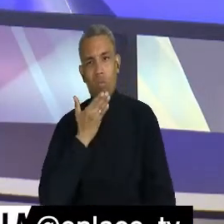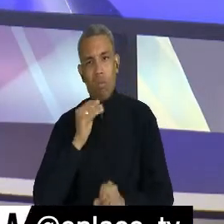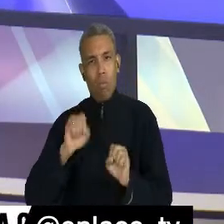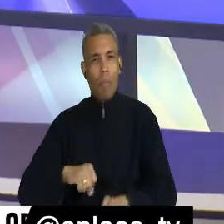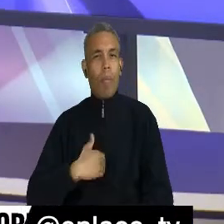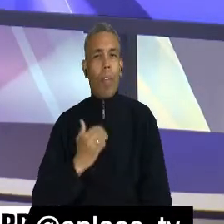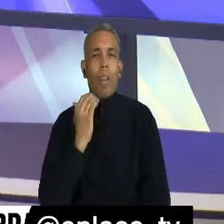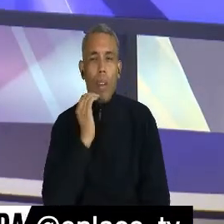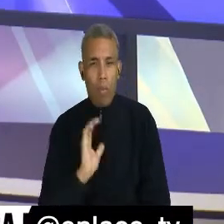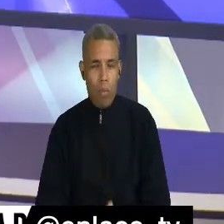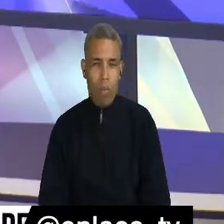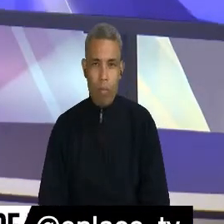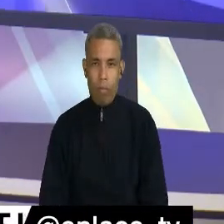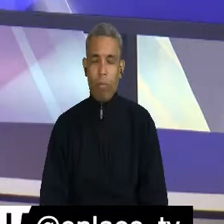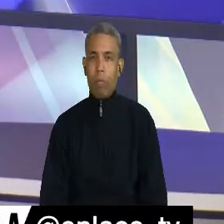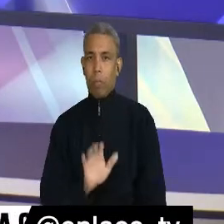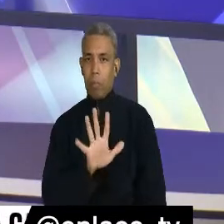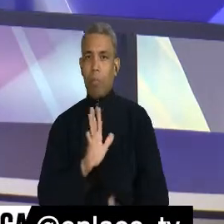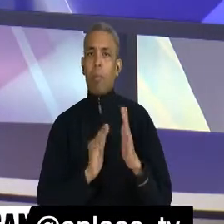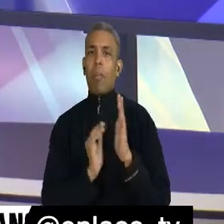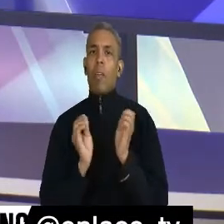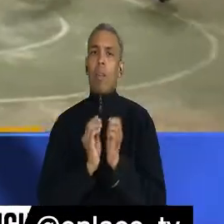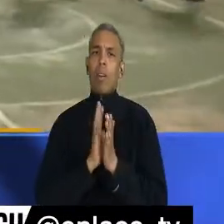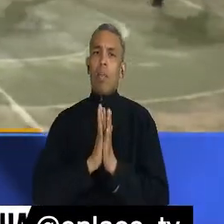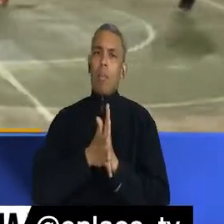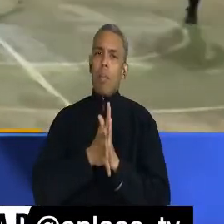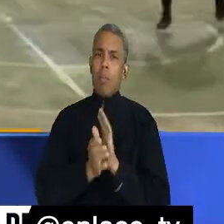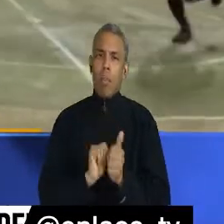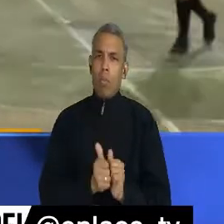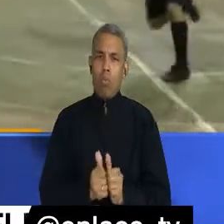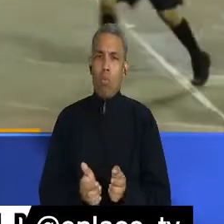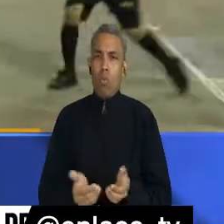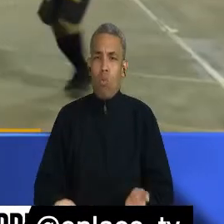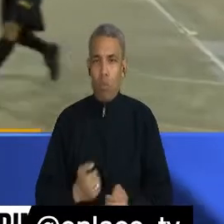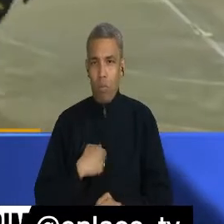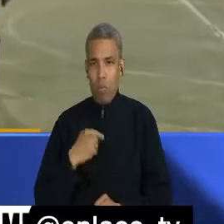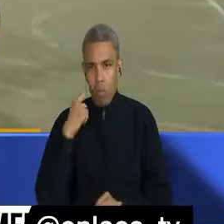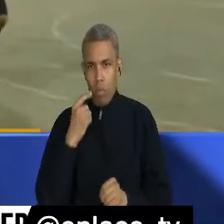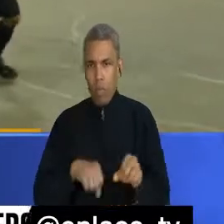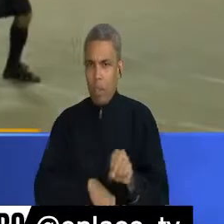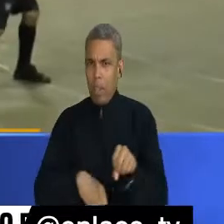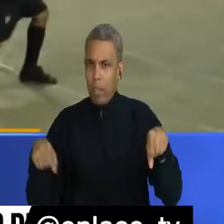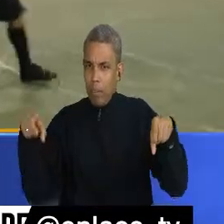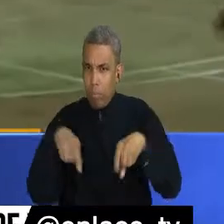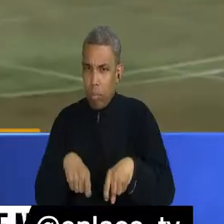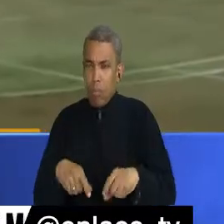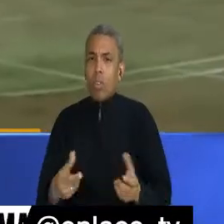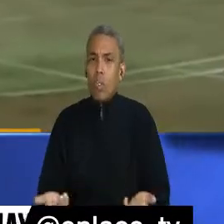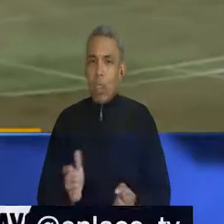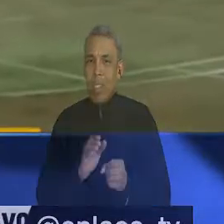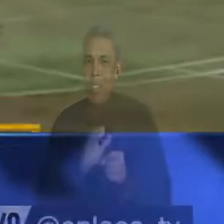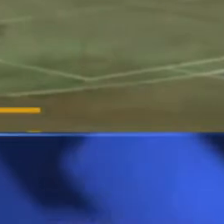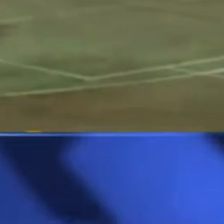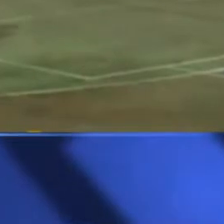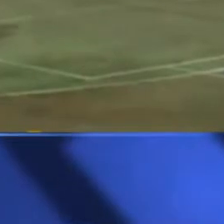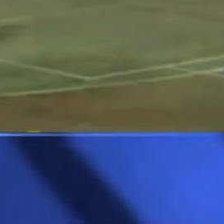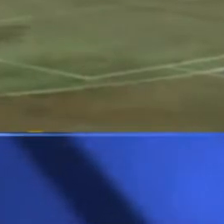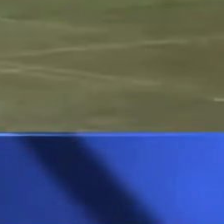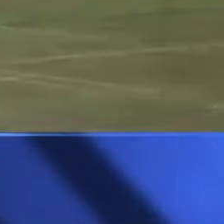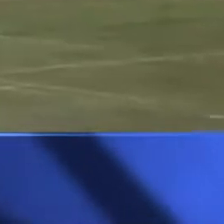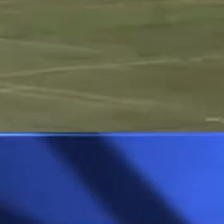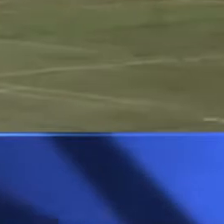Momento de hacer una pausa, pero no se muevan, porque al regresar tendremos información sobre el torneo descentralizado de microfútbol que se juega en las diferentes canchas de nuestra